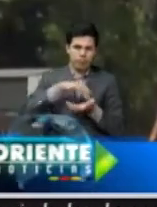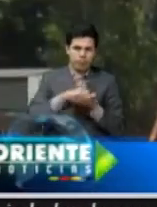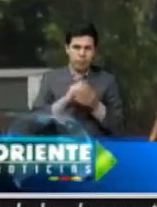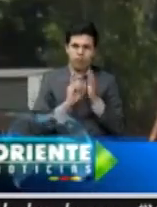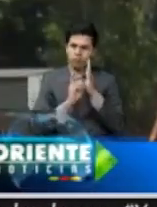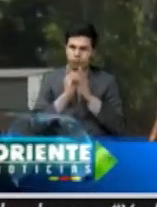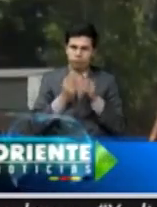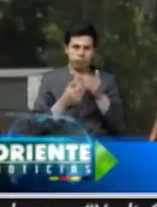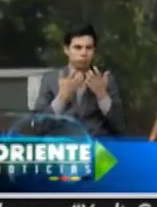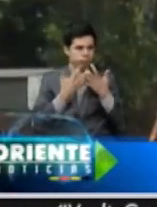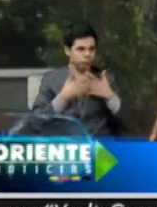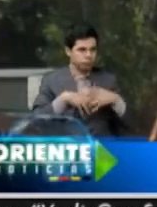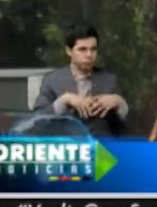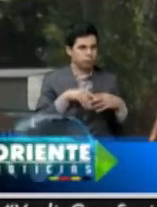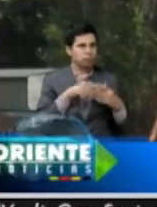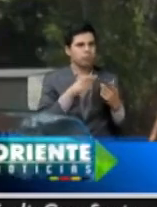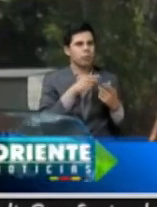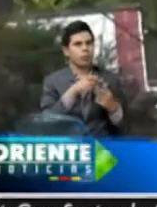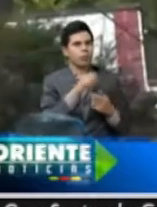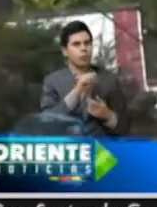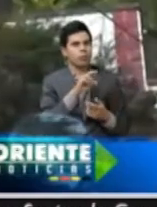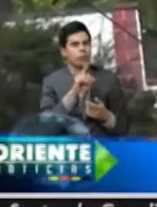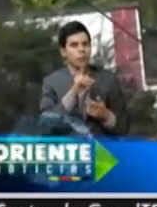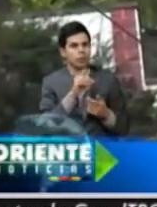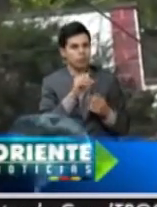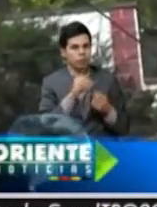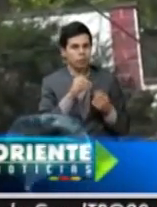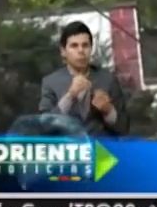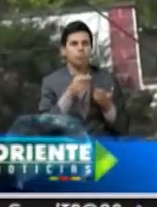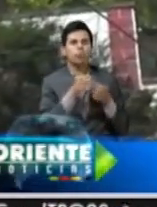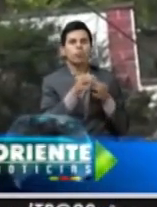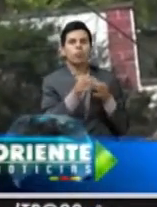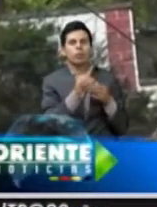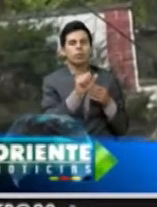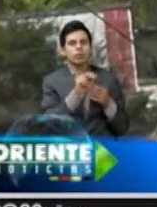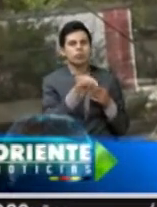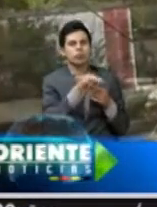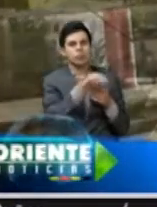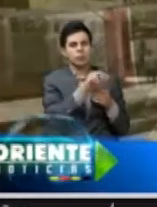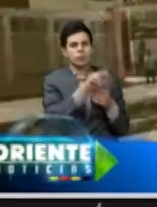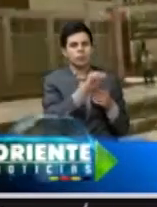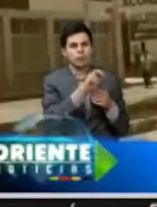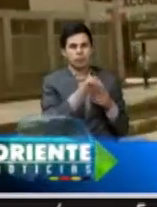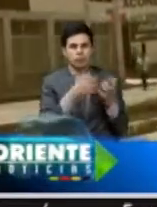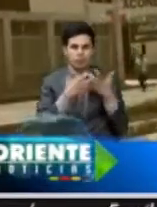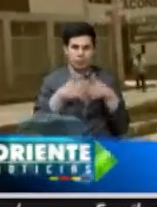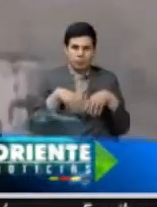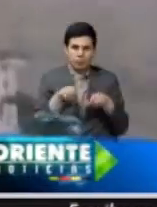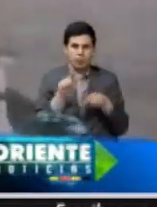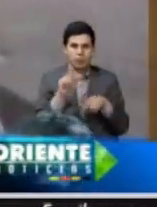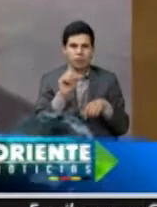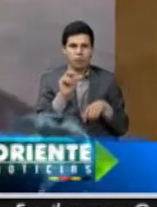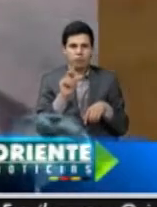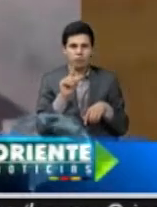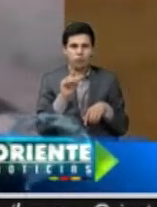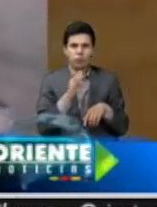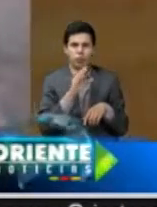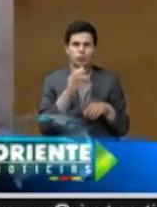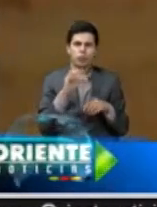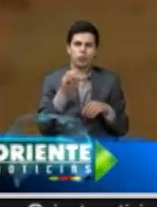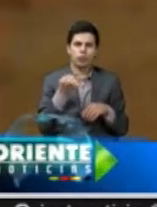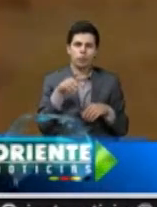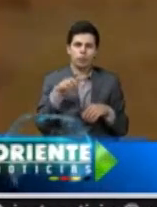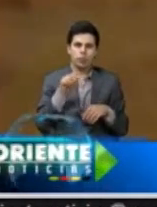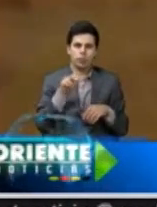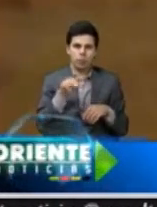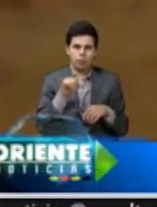con empresas como las Harinera Pardo, de Herrán y San Martín, y la muy reconocida ensambladora Ford Company. En la parte religiosa,